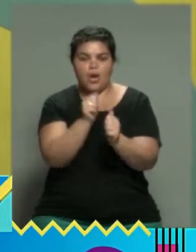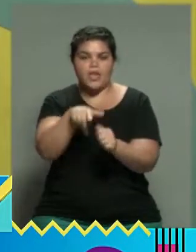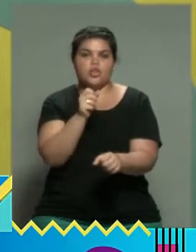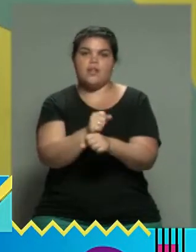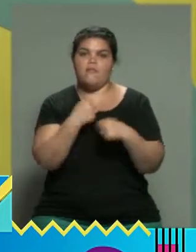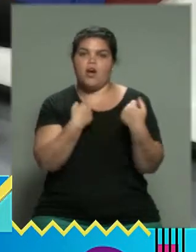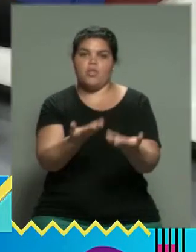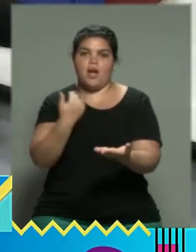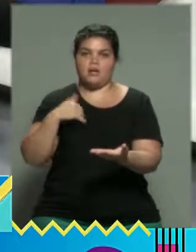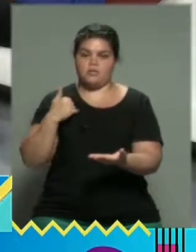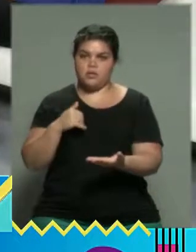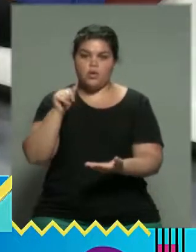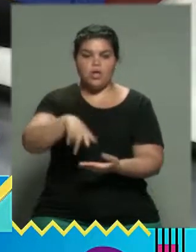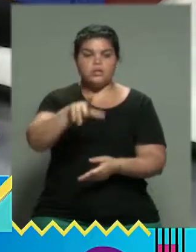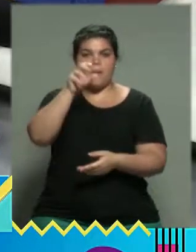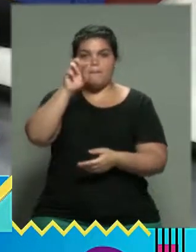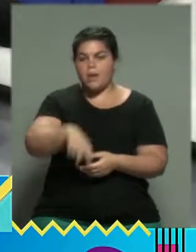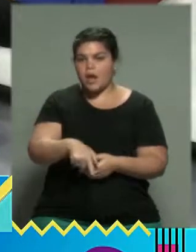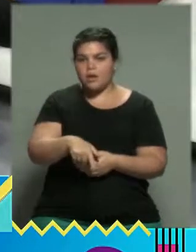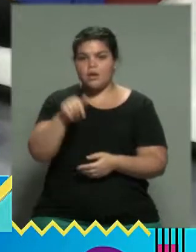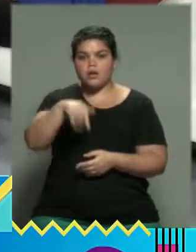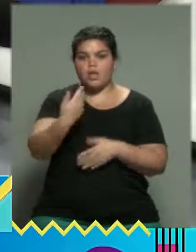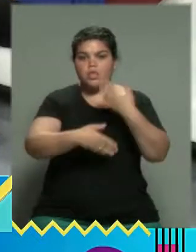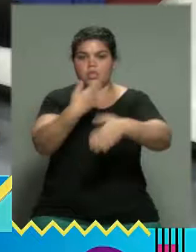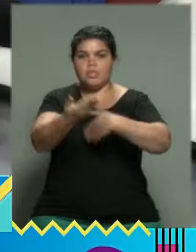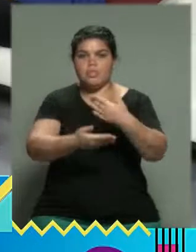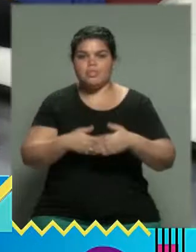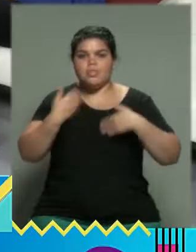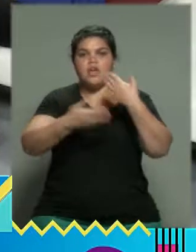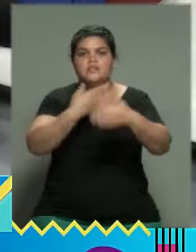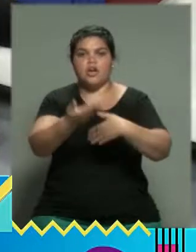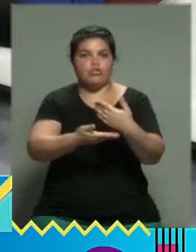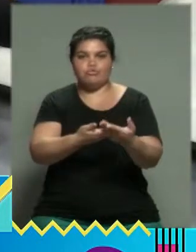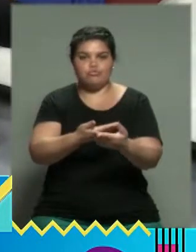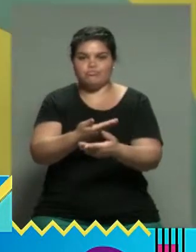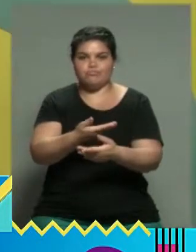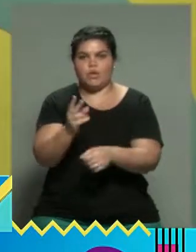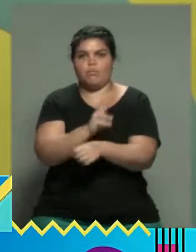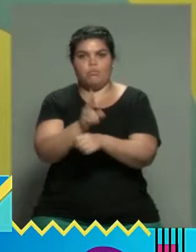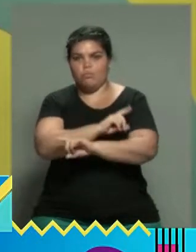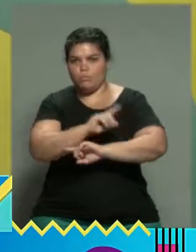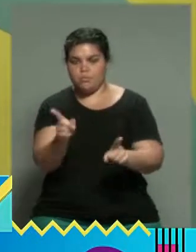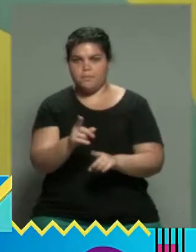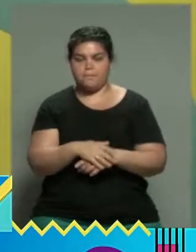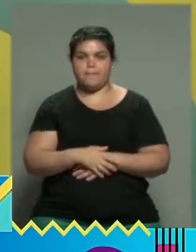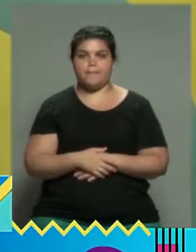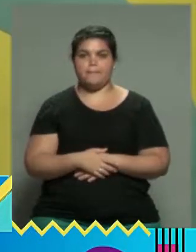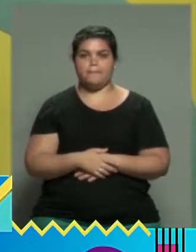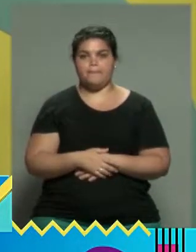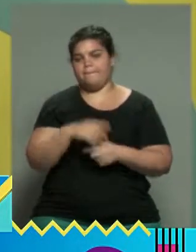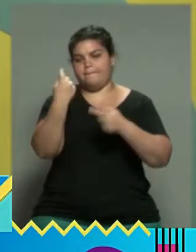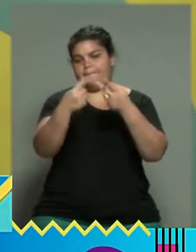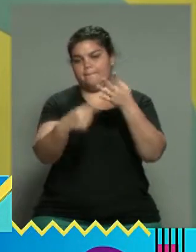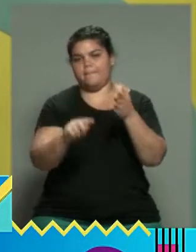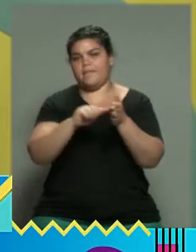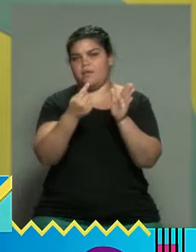hay una política que no favorece el desarrollo sostenible, digamos, del empleo en la Argentina. Y así en otros aspectos que puede